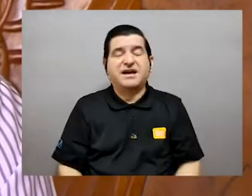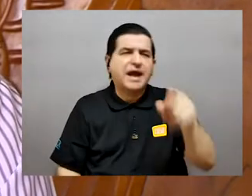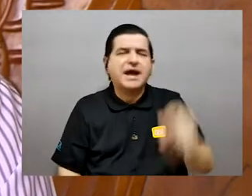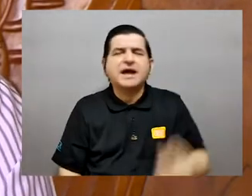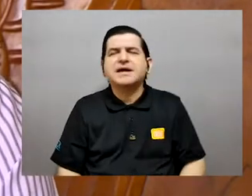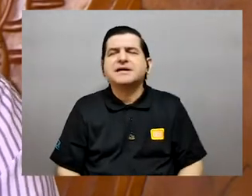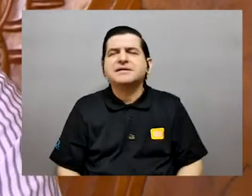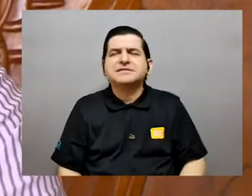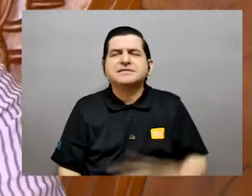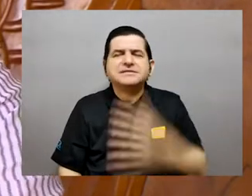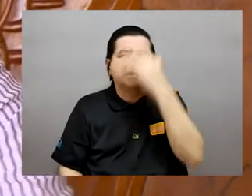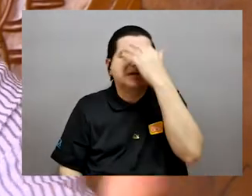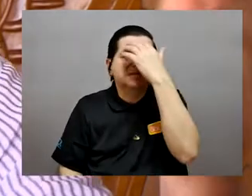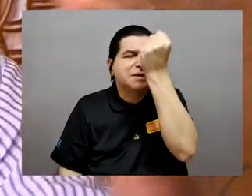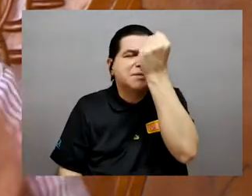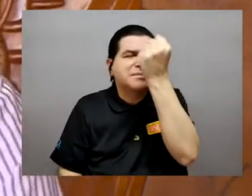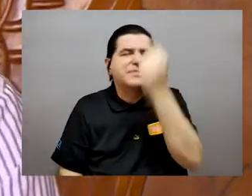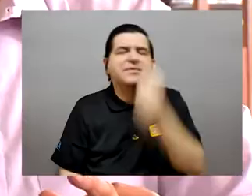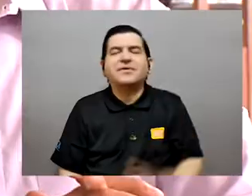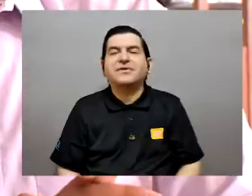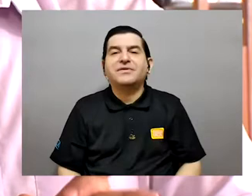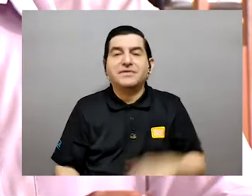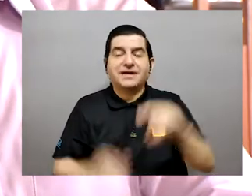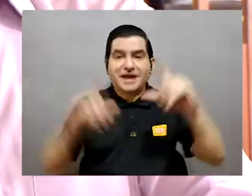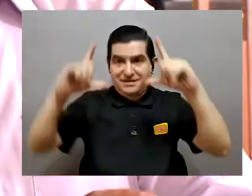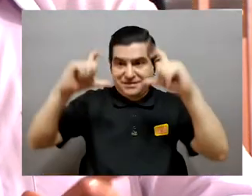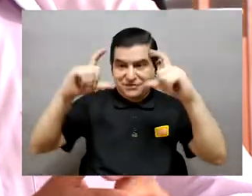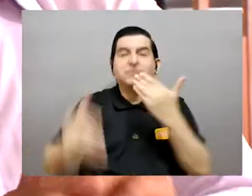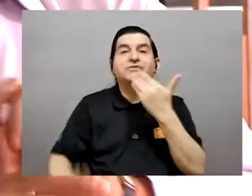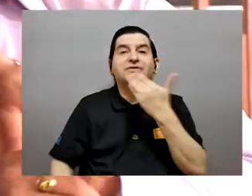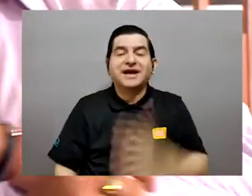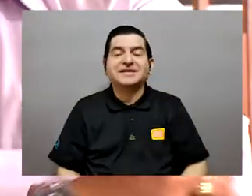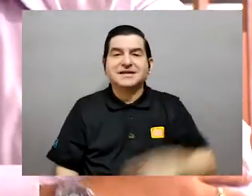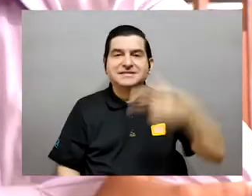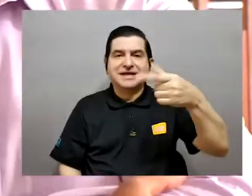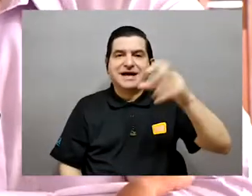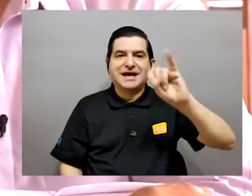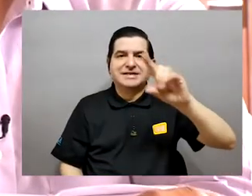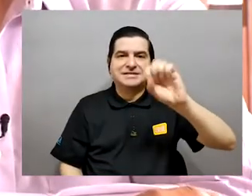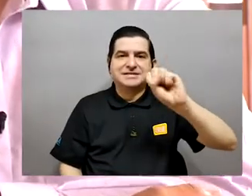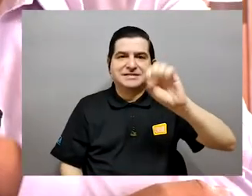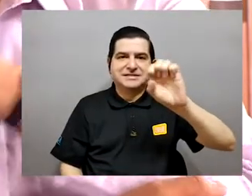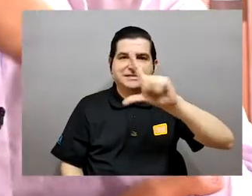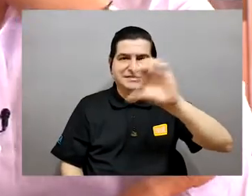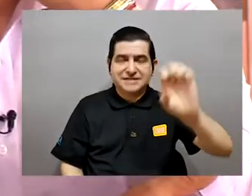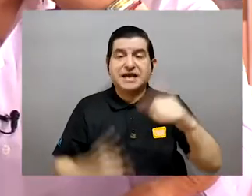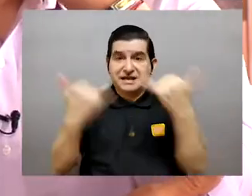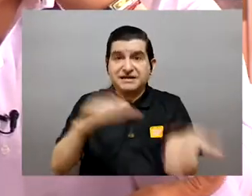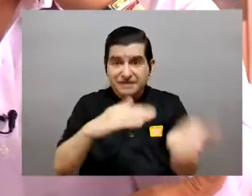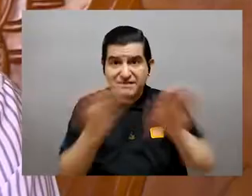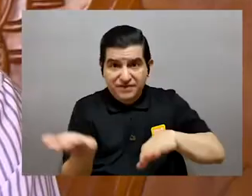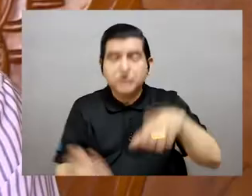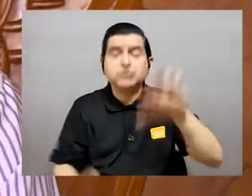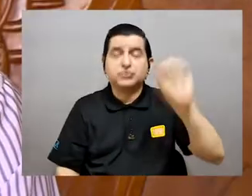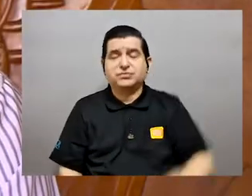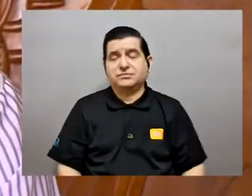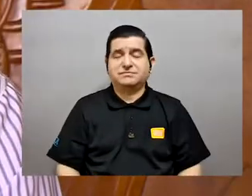la par de toda mi existencia. Y especialmente la tía Berta para mí era una modelo